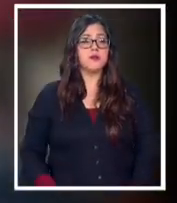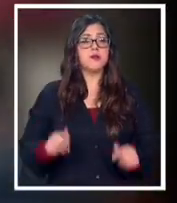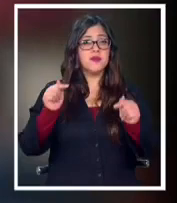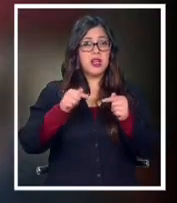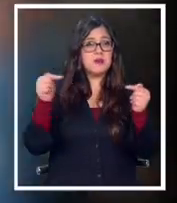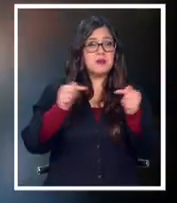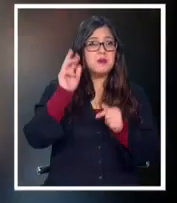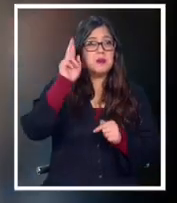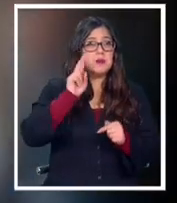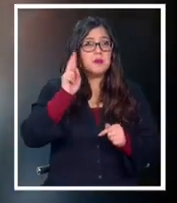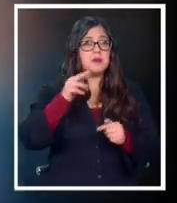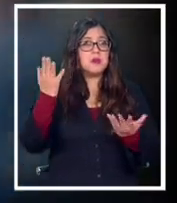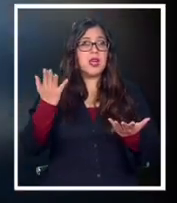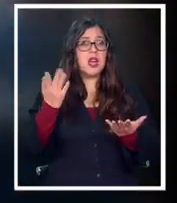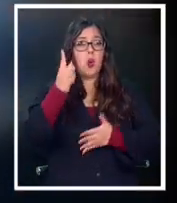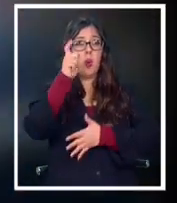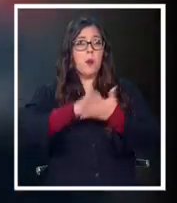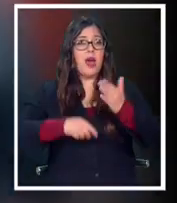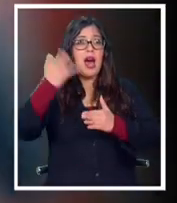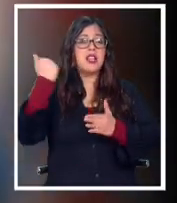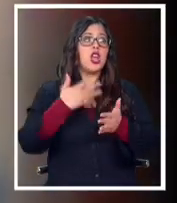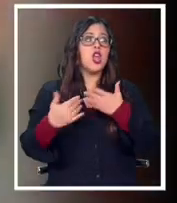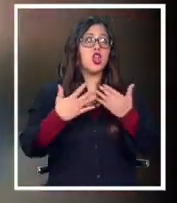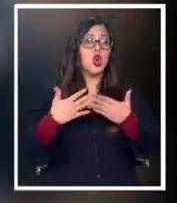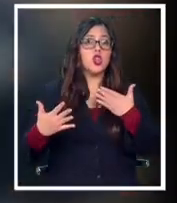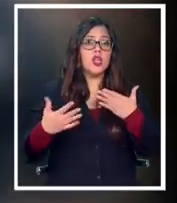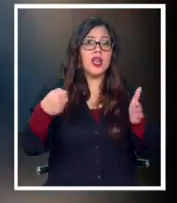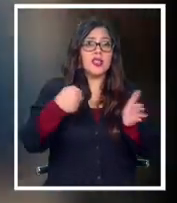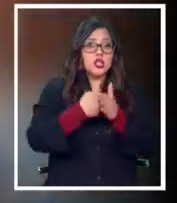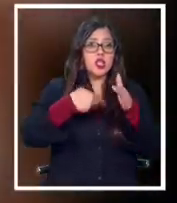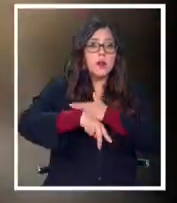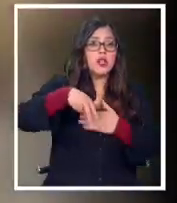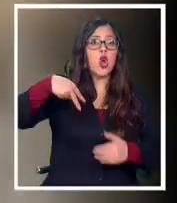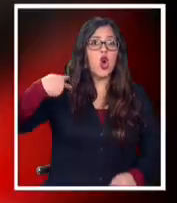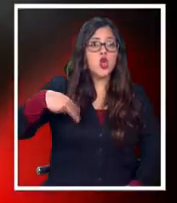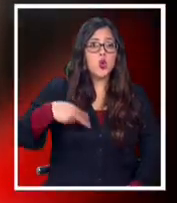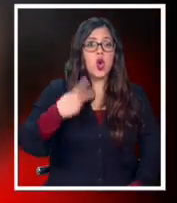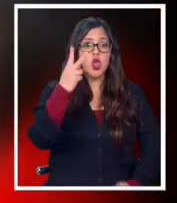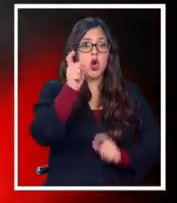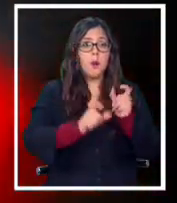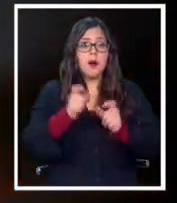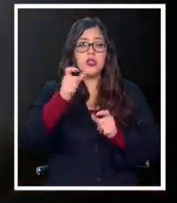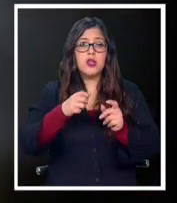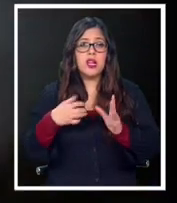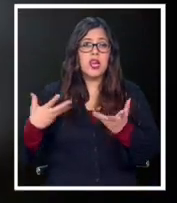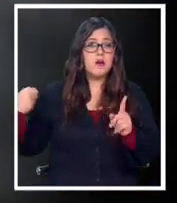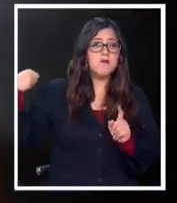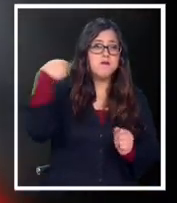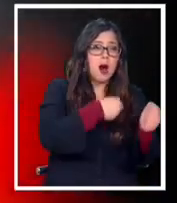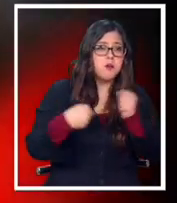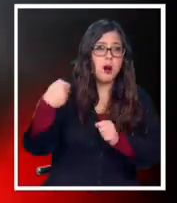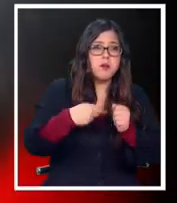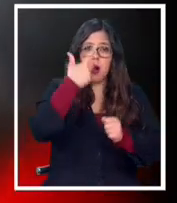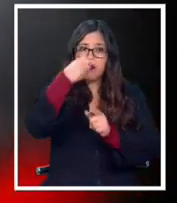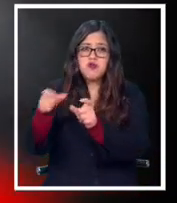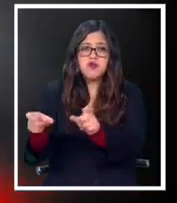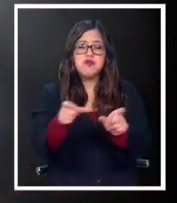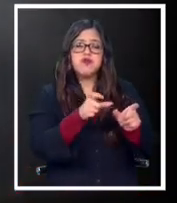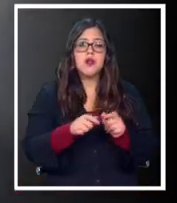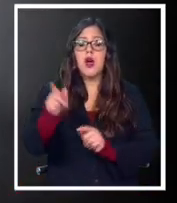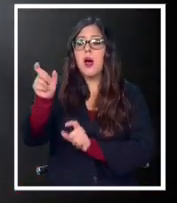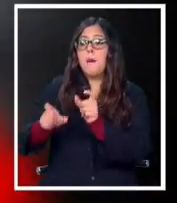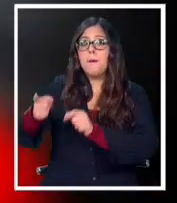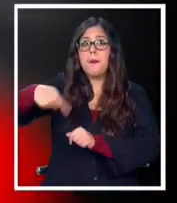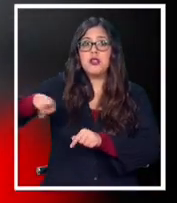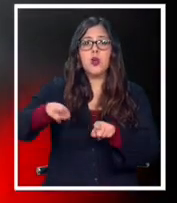Incidentes que recuerdan lo ocurrido hace un mes en la estación Ñuñoa, donde dos vigilantes recibieron una brutal golpiza. Los guardias